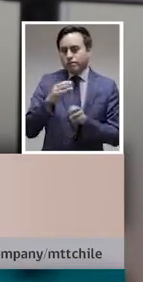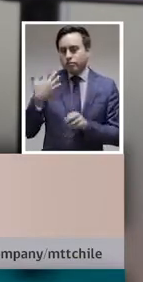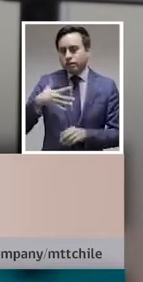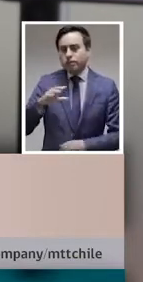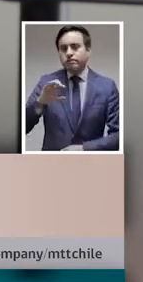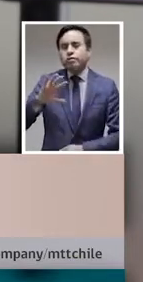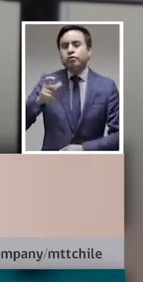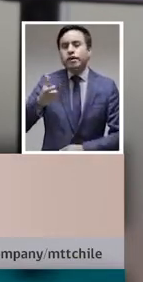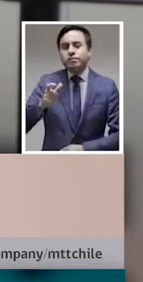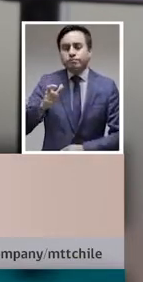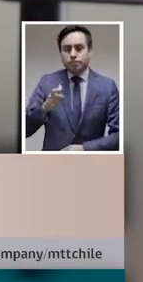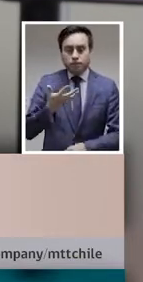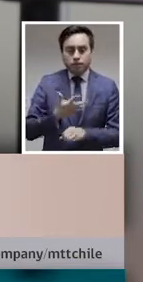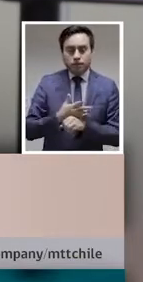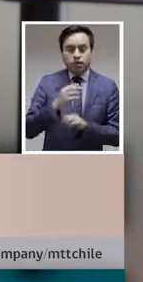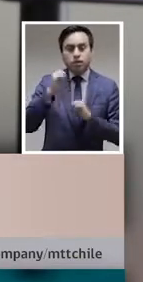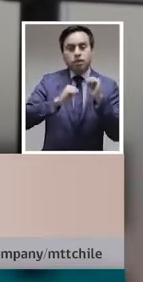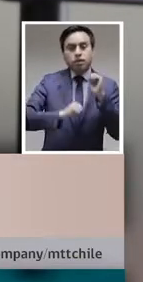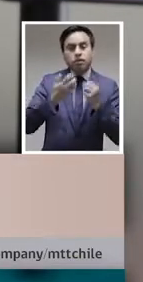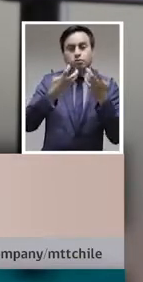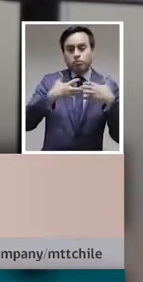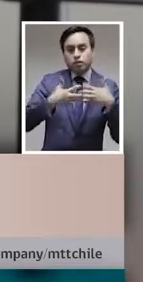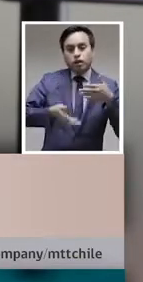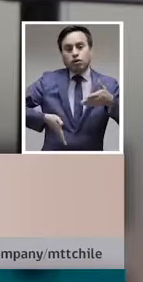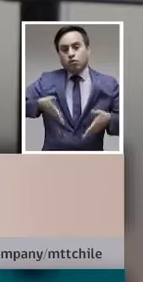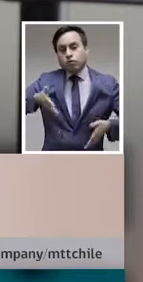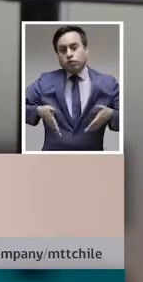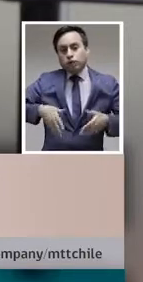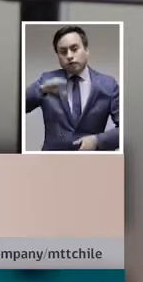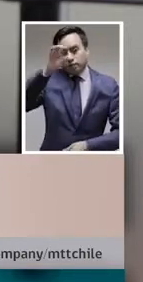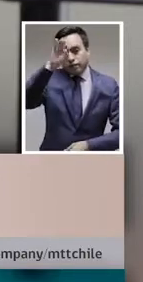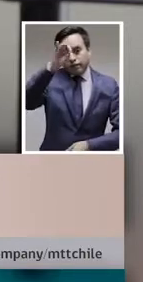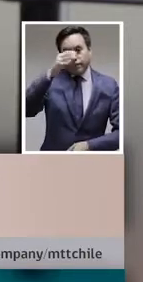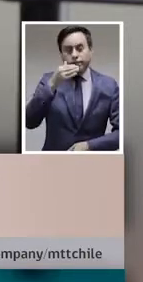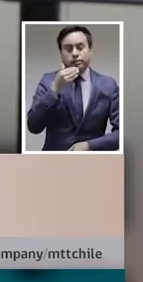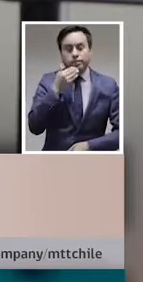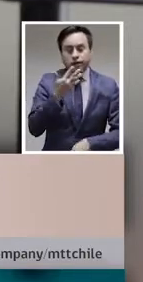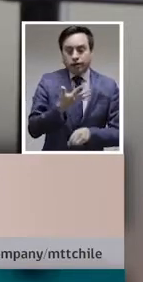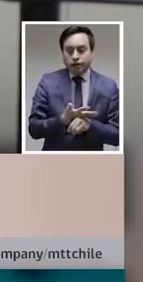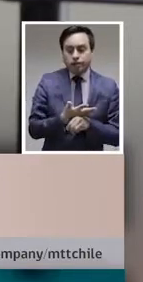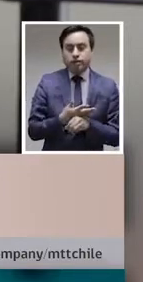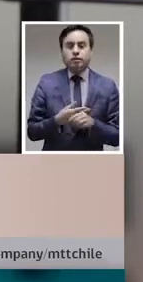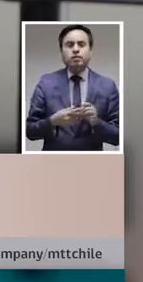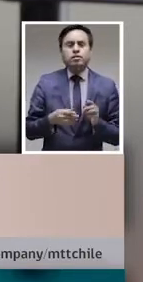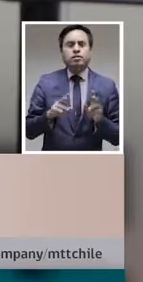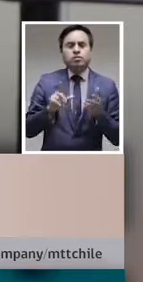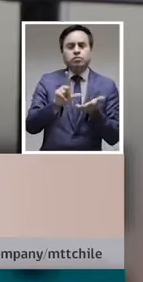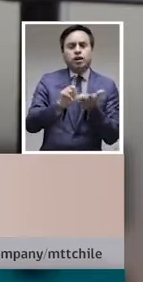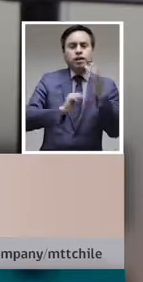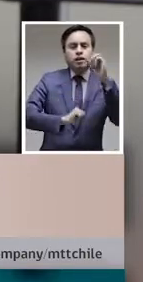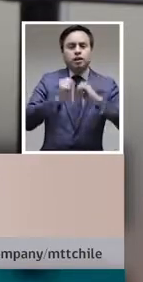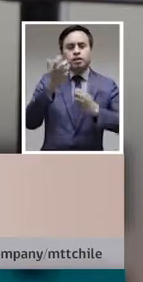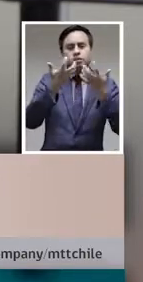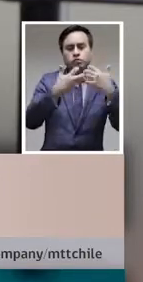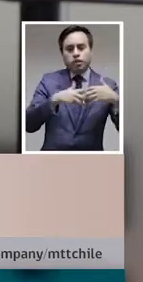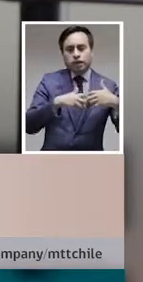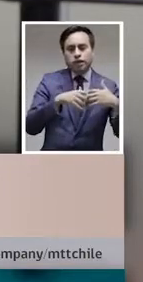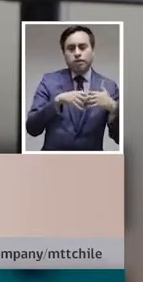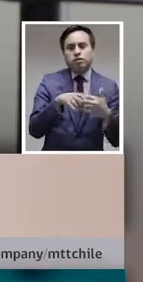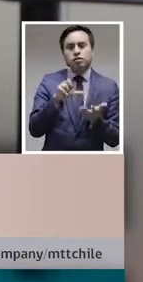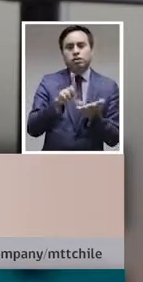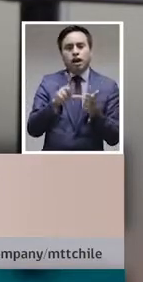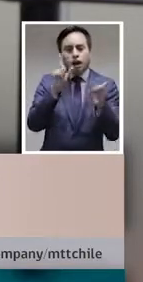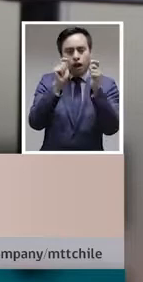También hay aplicaciones en la industria, en robótica, en minería, en zonas industriales, zonas de